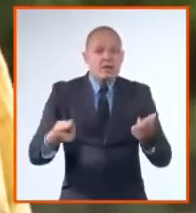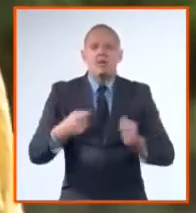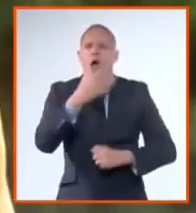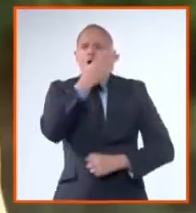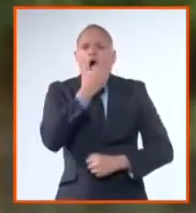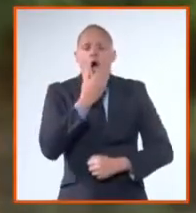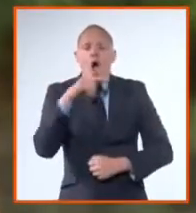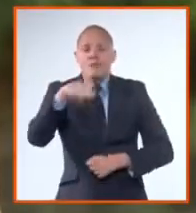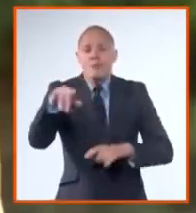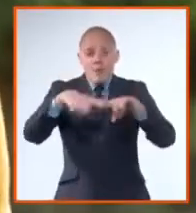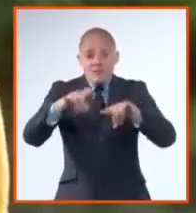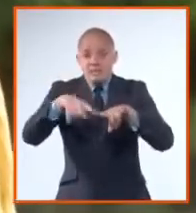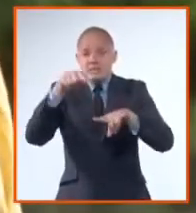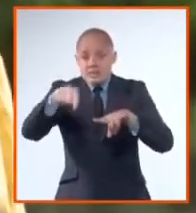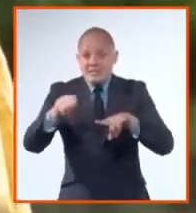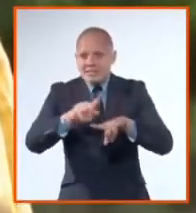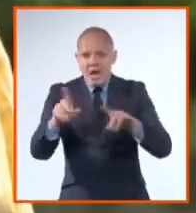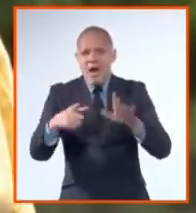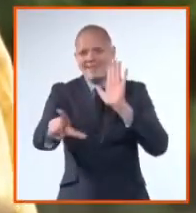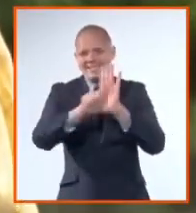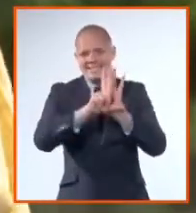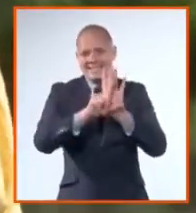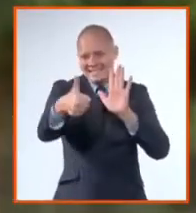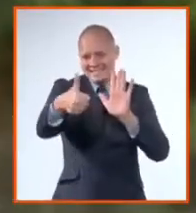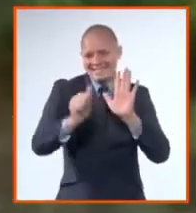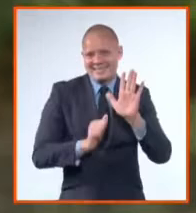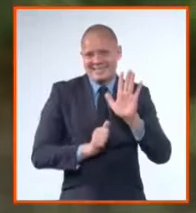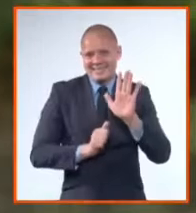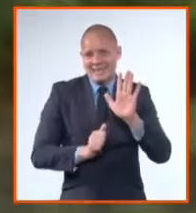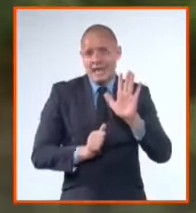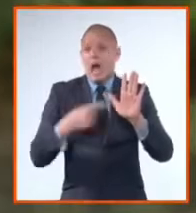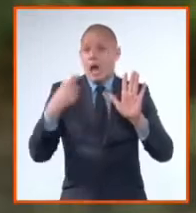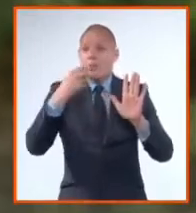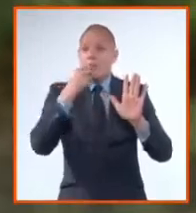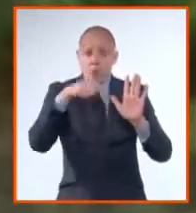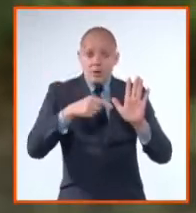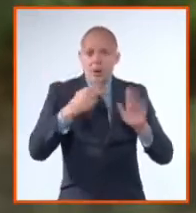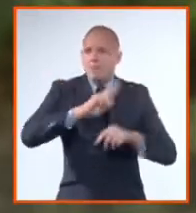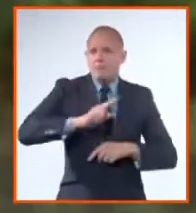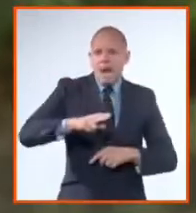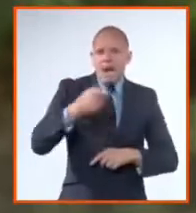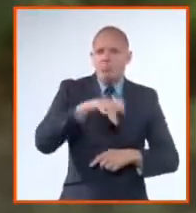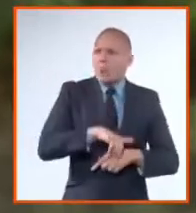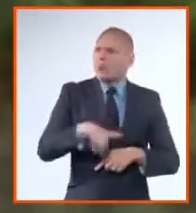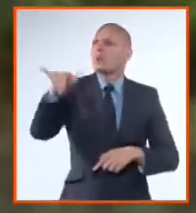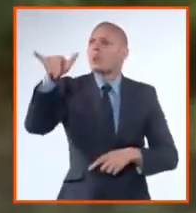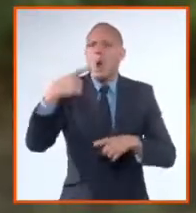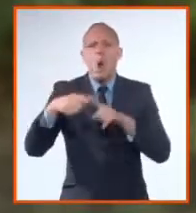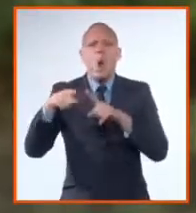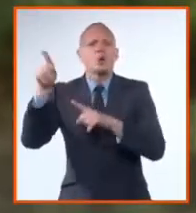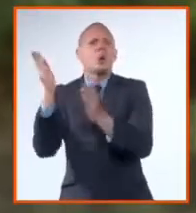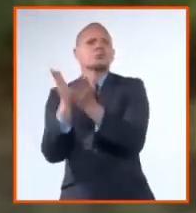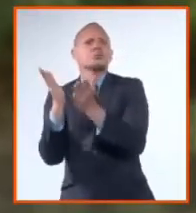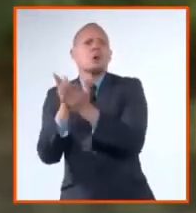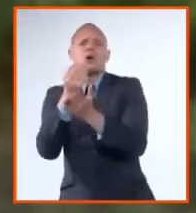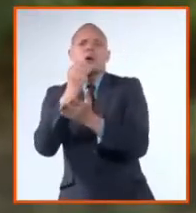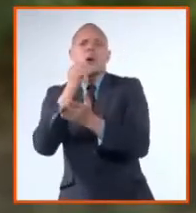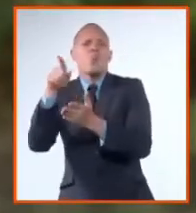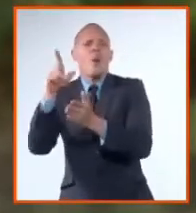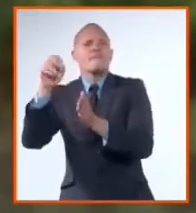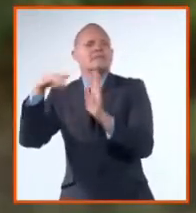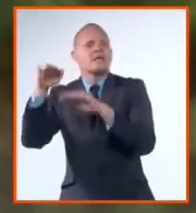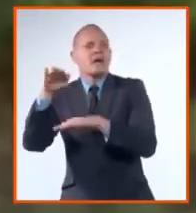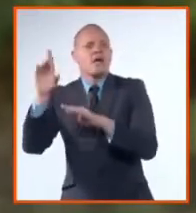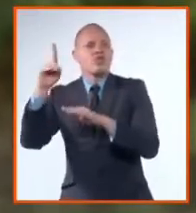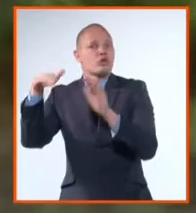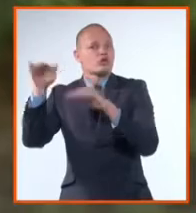No solo que podamos mandarlo a universidades, también que regresen, se mantengan en segundo lugar, pero también la formación de doctores jóvenes